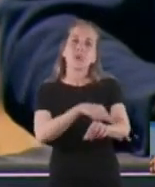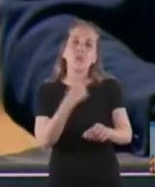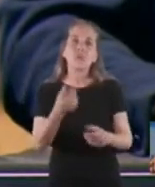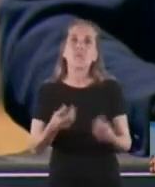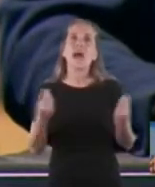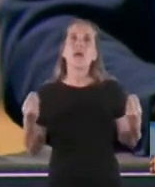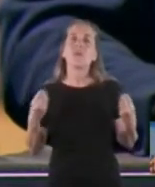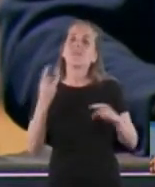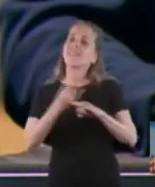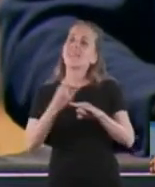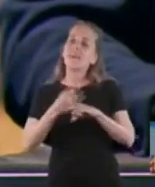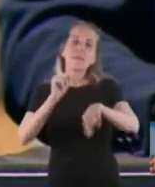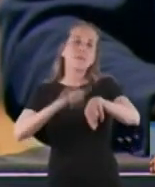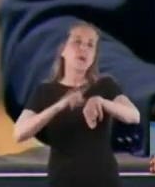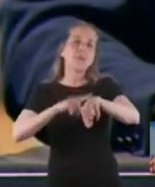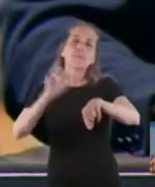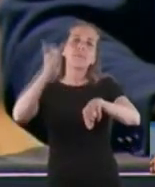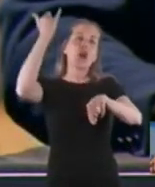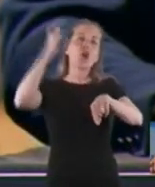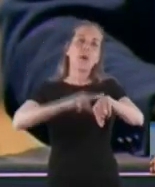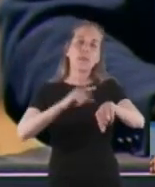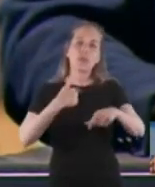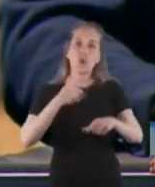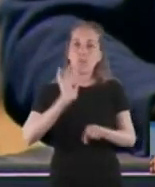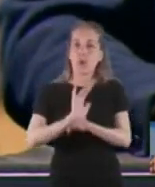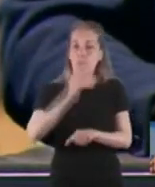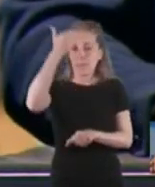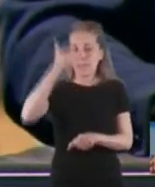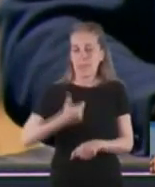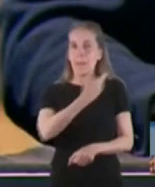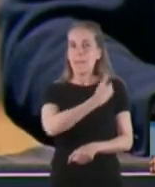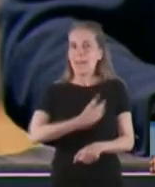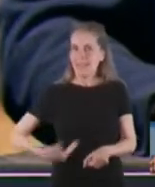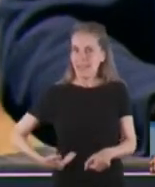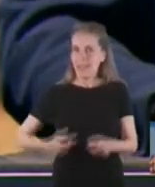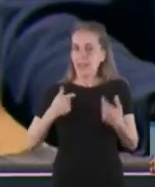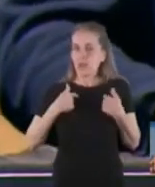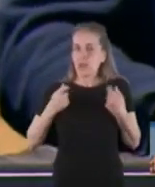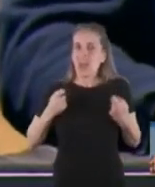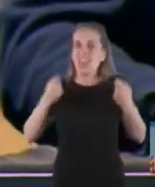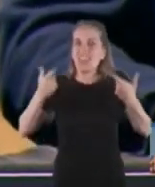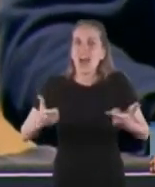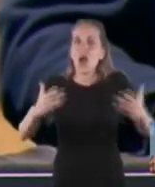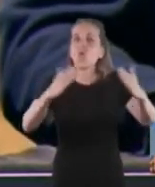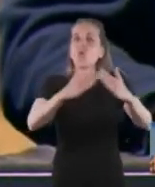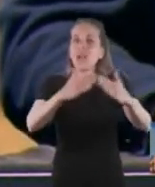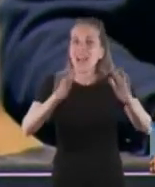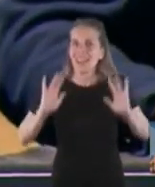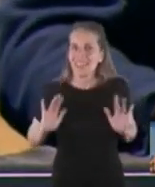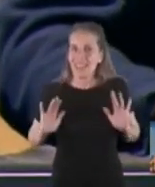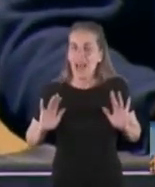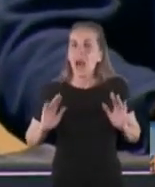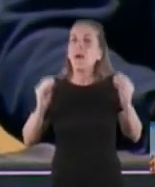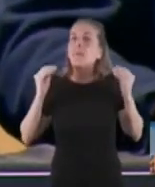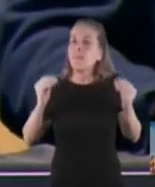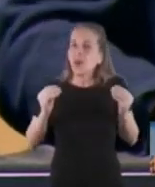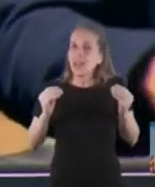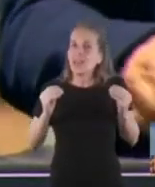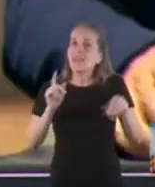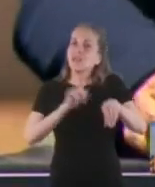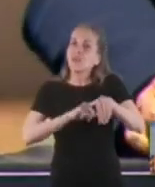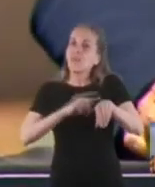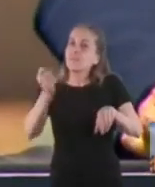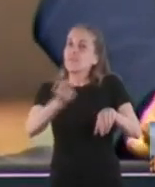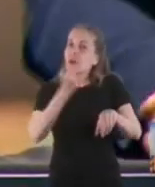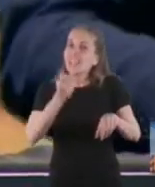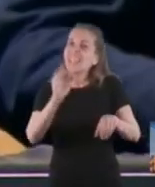yo que no hay momento más lindo como presidente que el momento en que uno entrega una vivienda, porque cuando uno entrega una vivienda, le cambia, sabe que le está